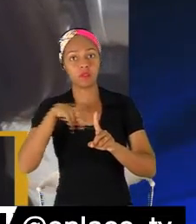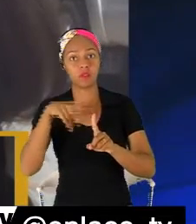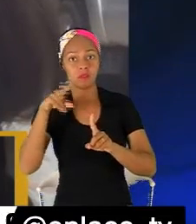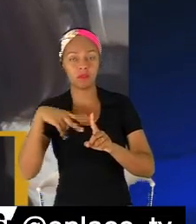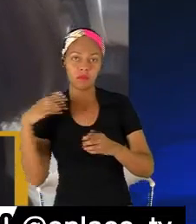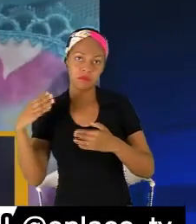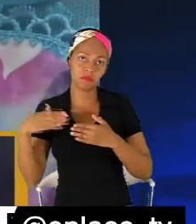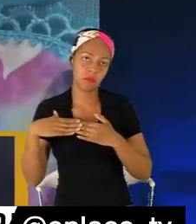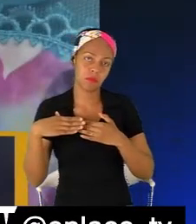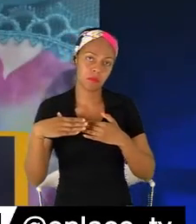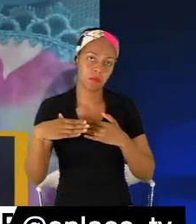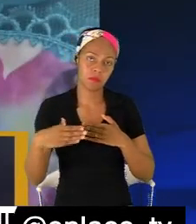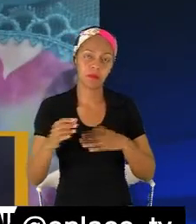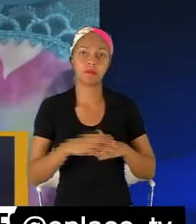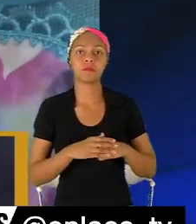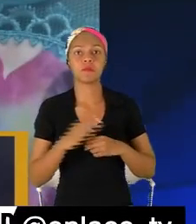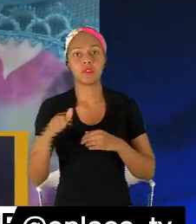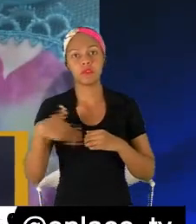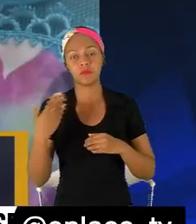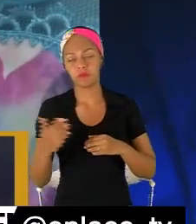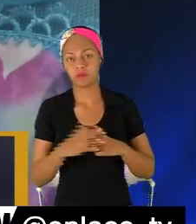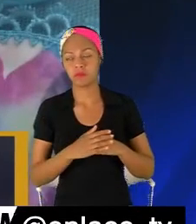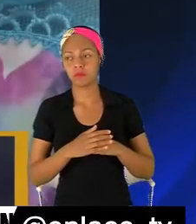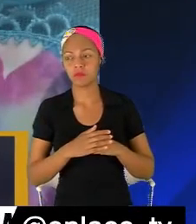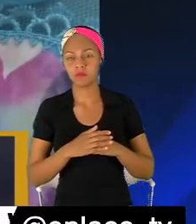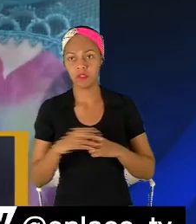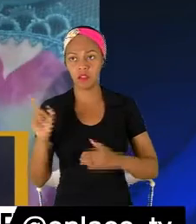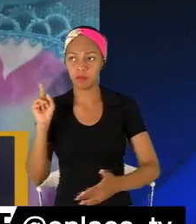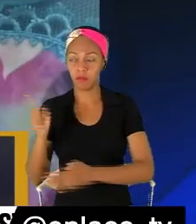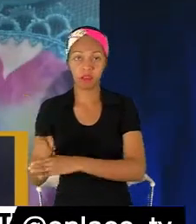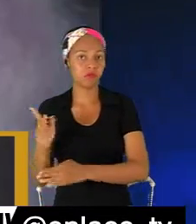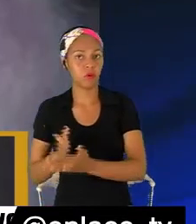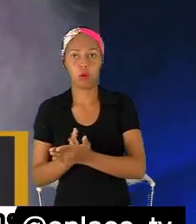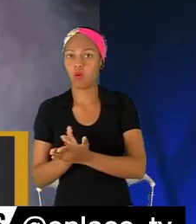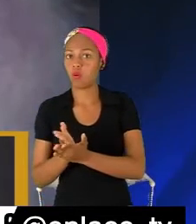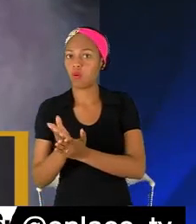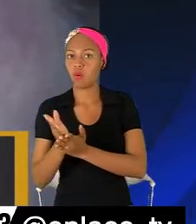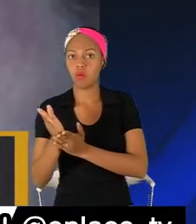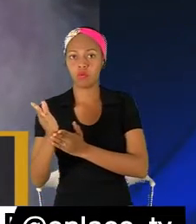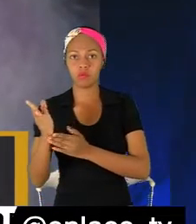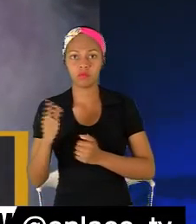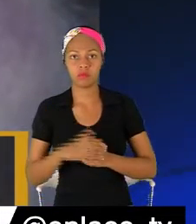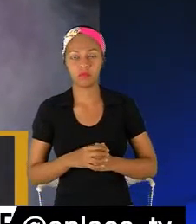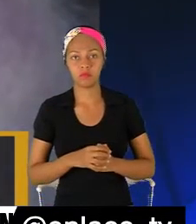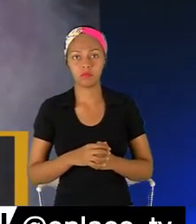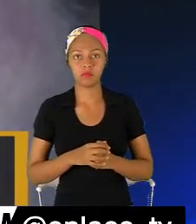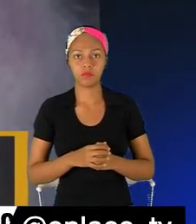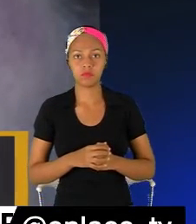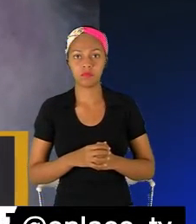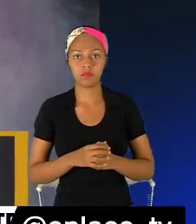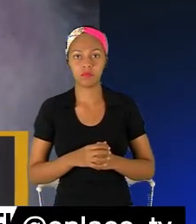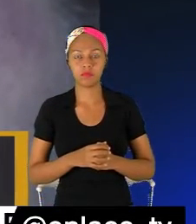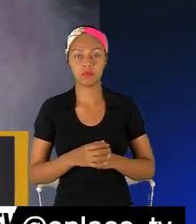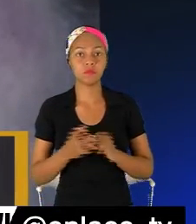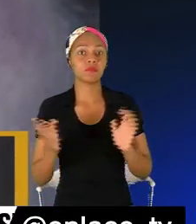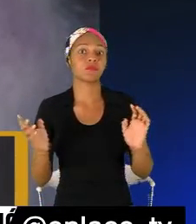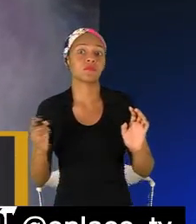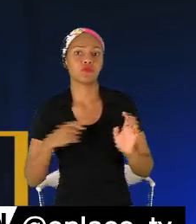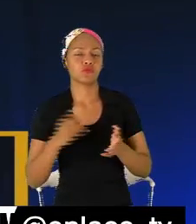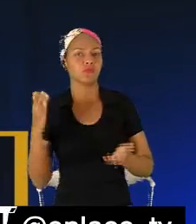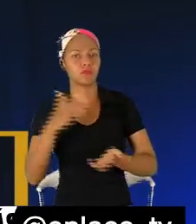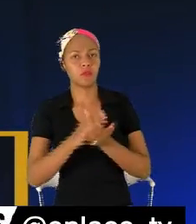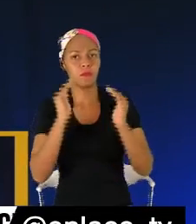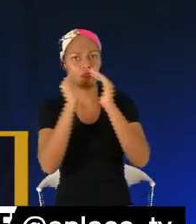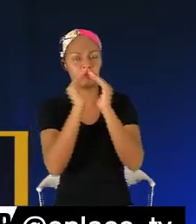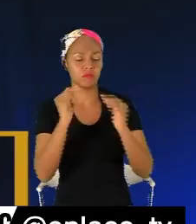acá. La investigación, o sea, la demanda siguió. Me llegaron supuestamente el bienestar familiar